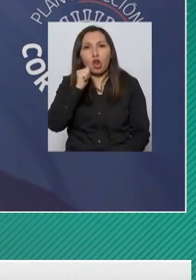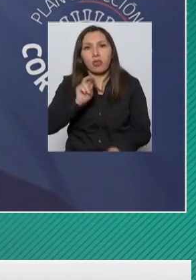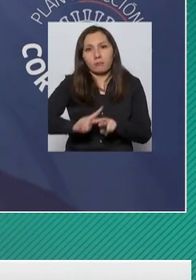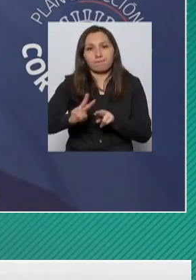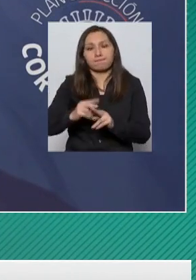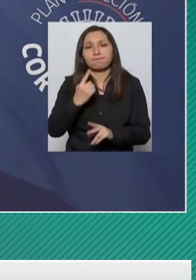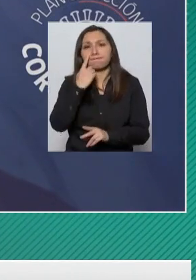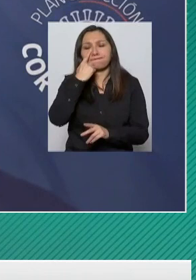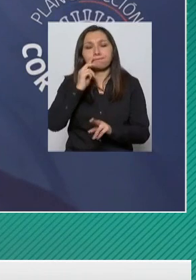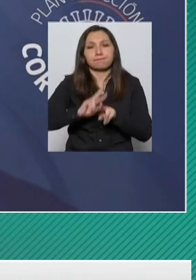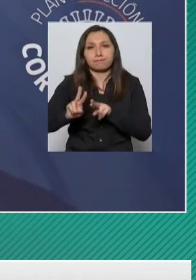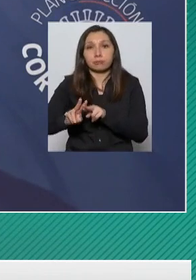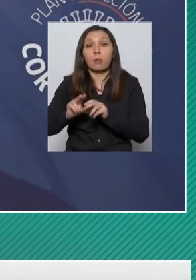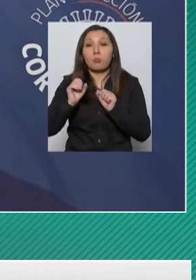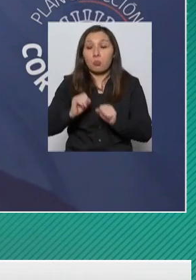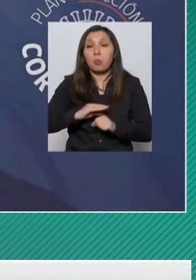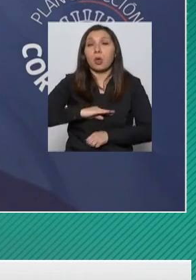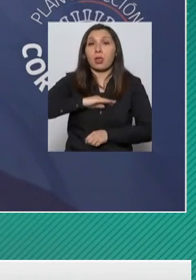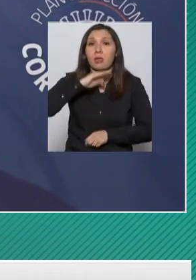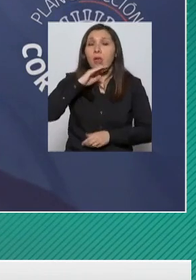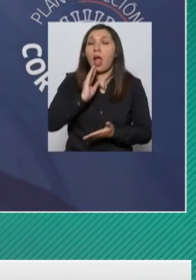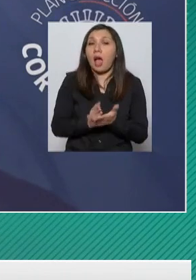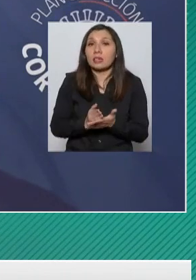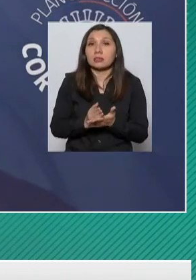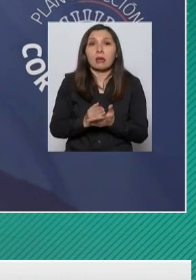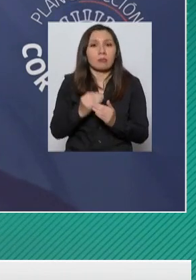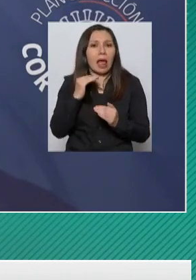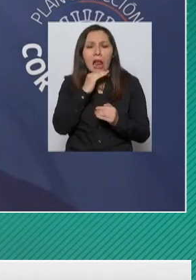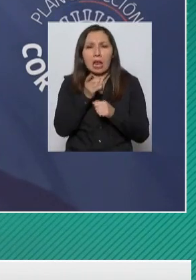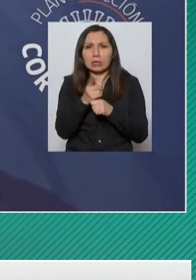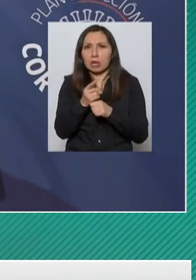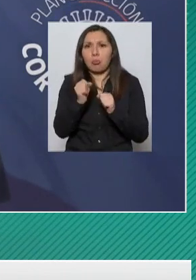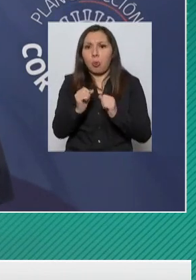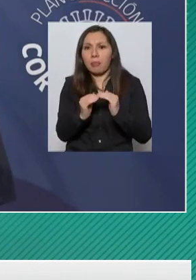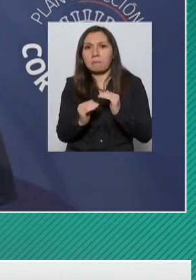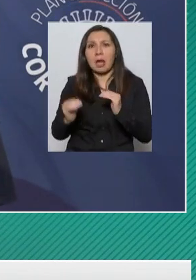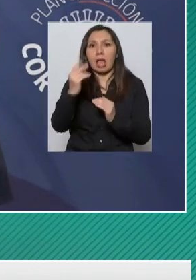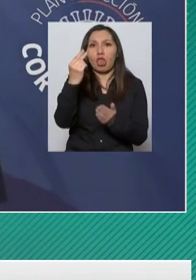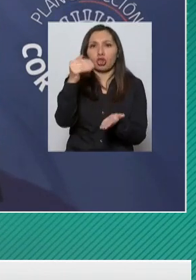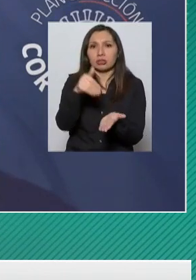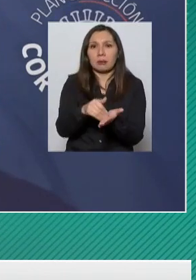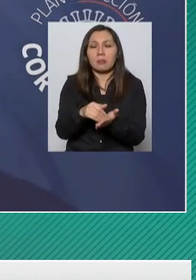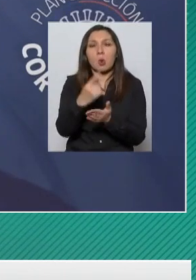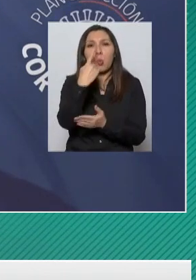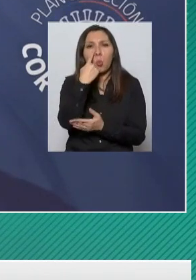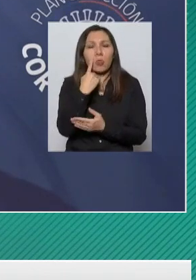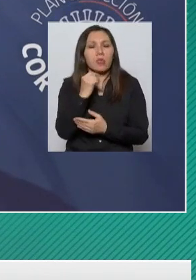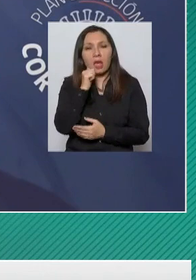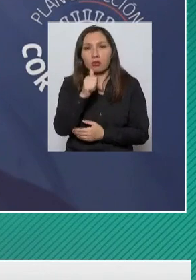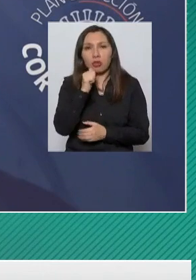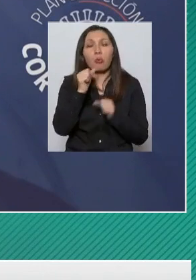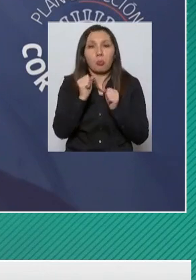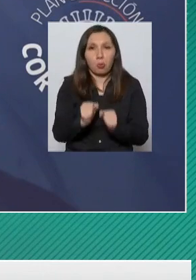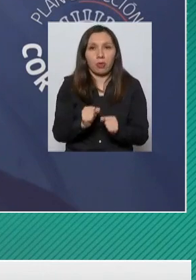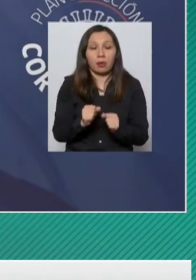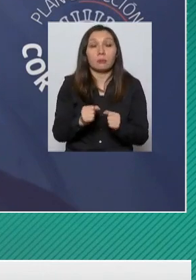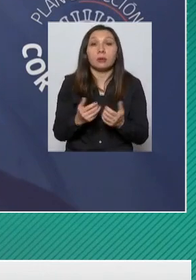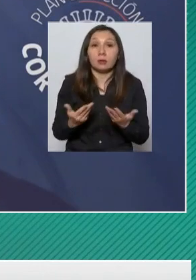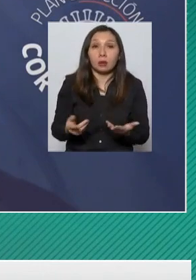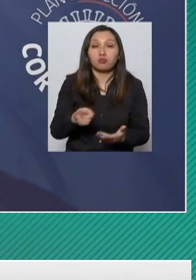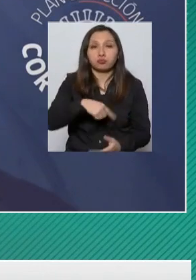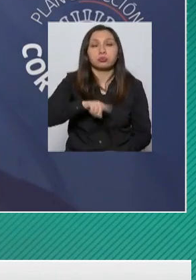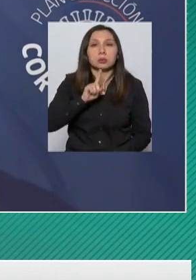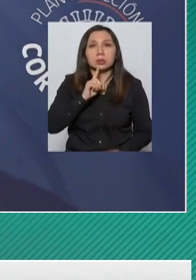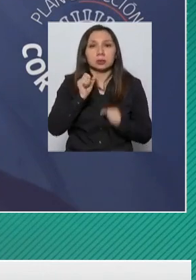y tenemos una capacidad para poder aumentarla inmediatamente a doce mil exámenes diariamente por lo tanto